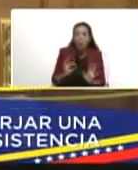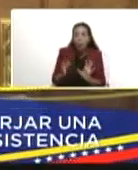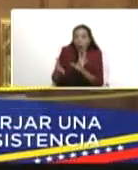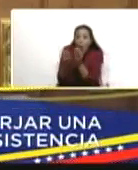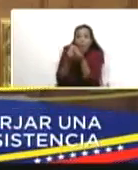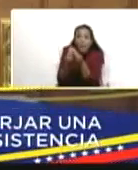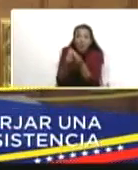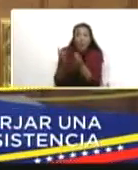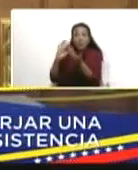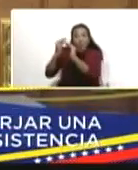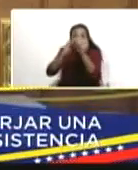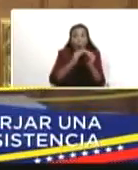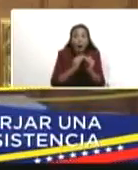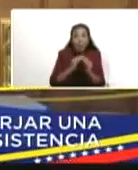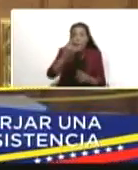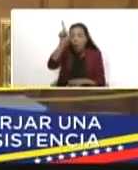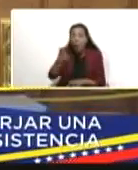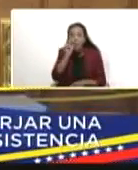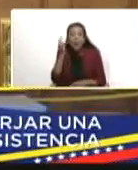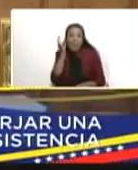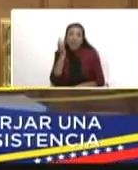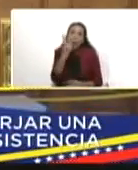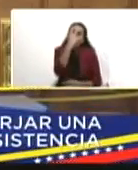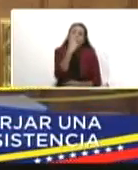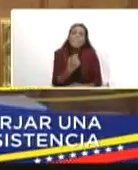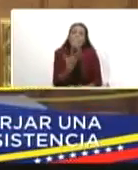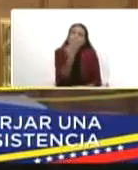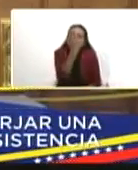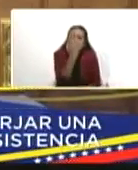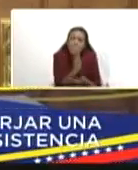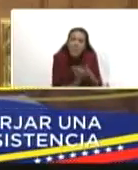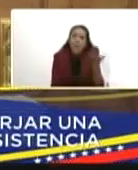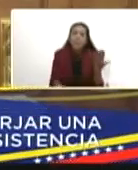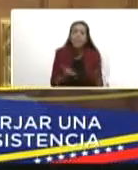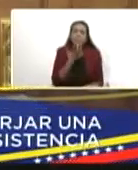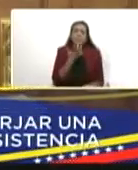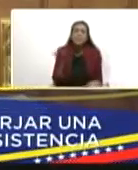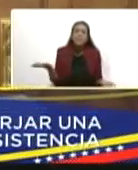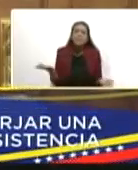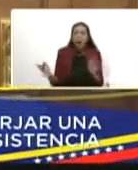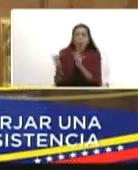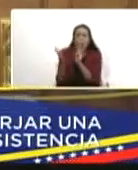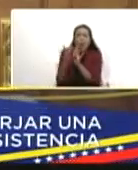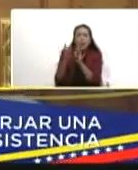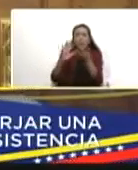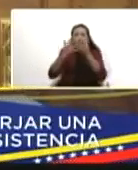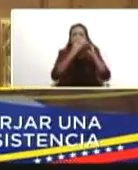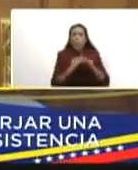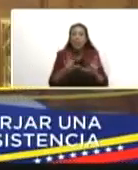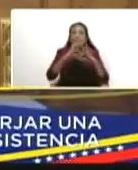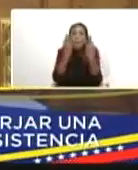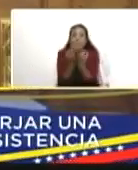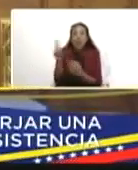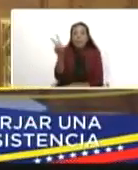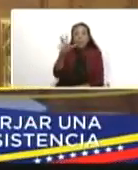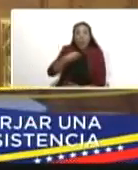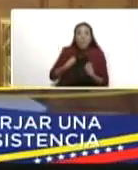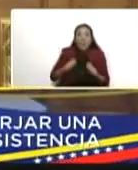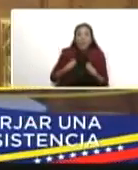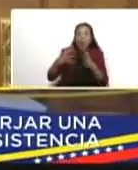acompañamiento con el hombre y la mujer de a pie de cercanía acompañamiento a la familia